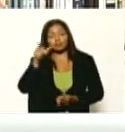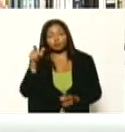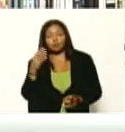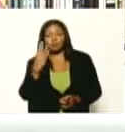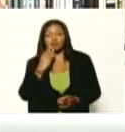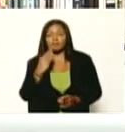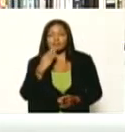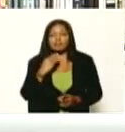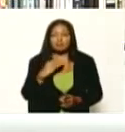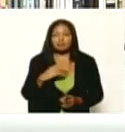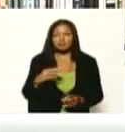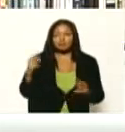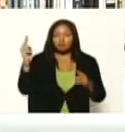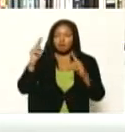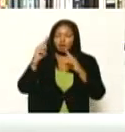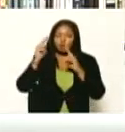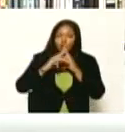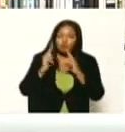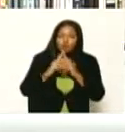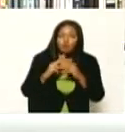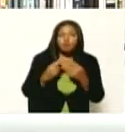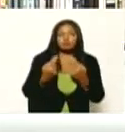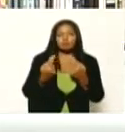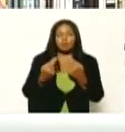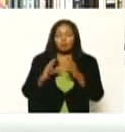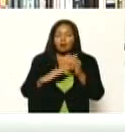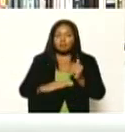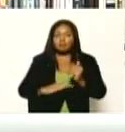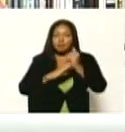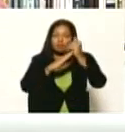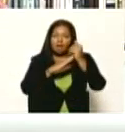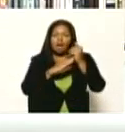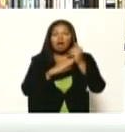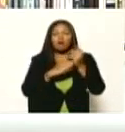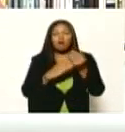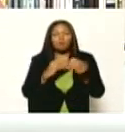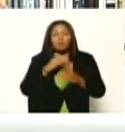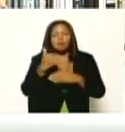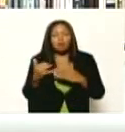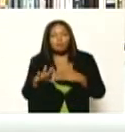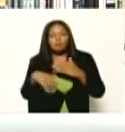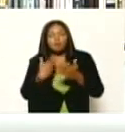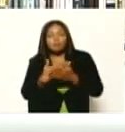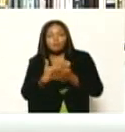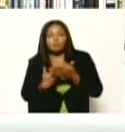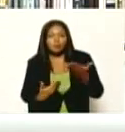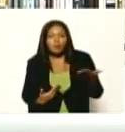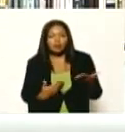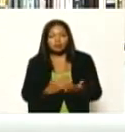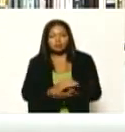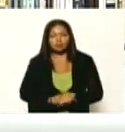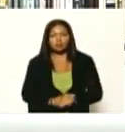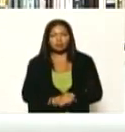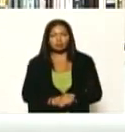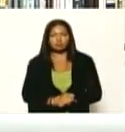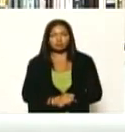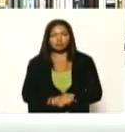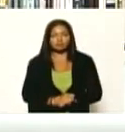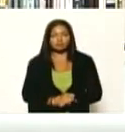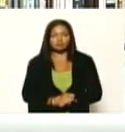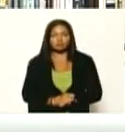experiencia, por conocimiento, por liderazgo, por programa, por propuesta. Programa.